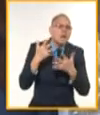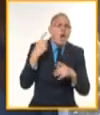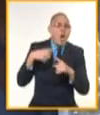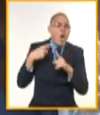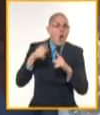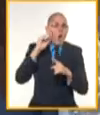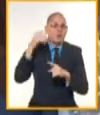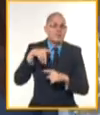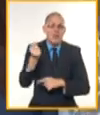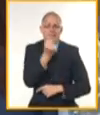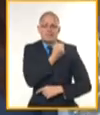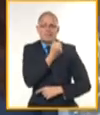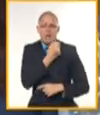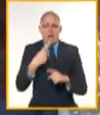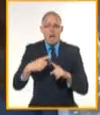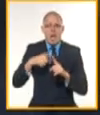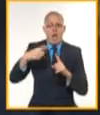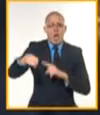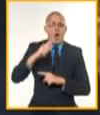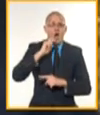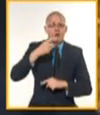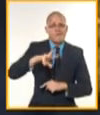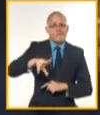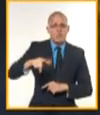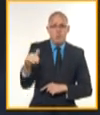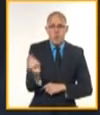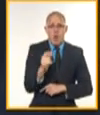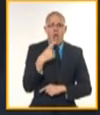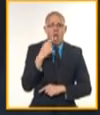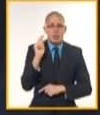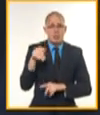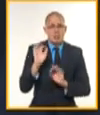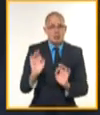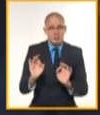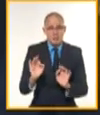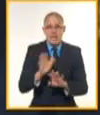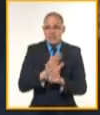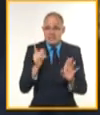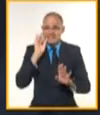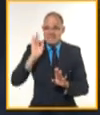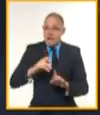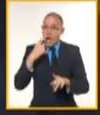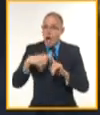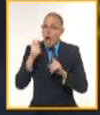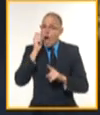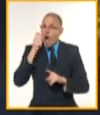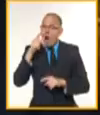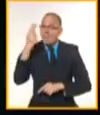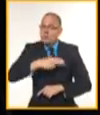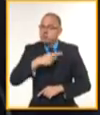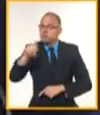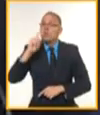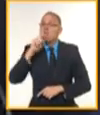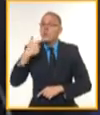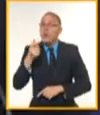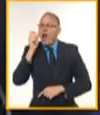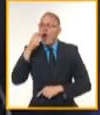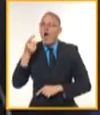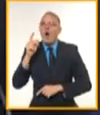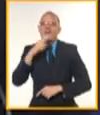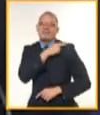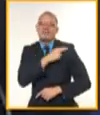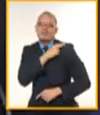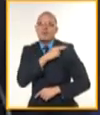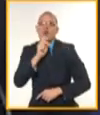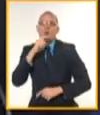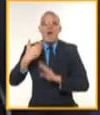por el criptofiasco, Karina Milei. Fernández también se hizo eco de las declaraciones del enviado especial para América Latina de los Estados Unidos y expresidente del Banco